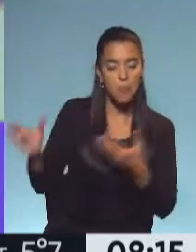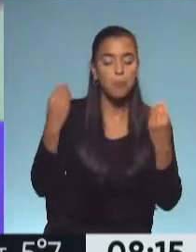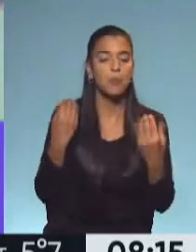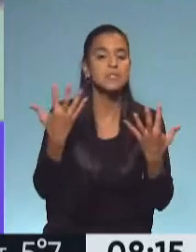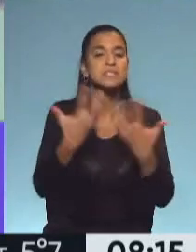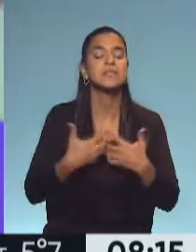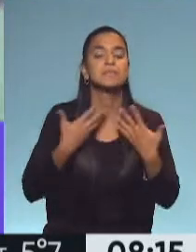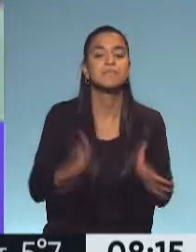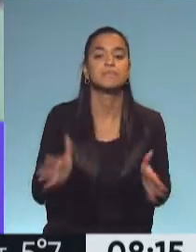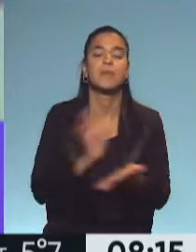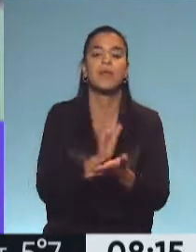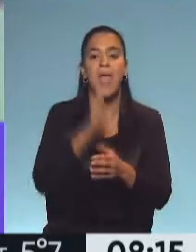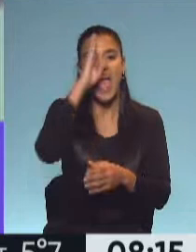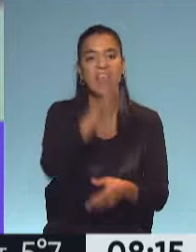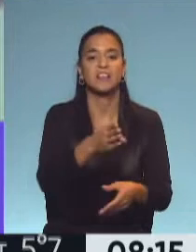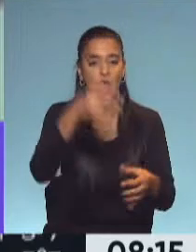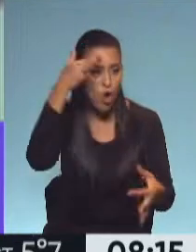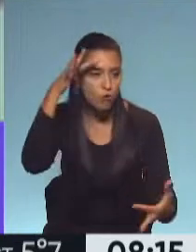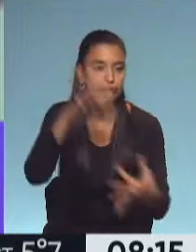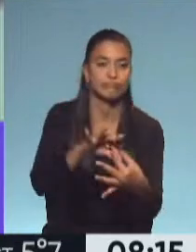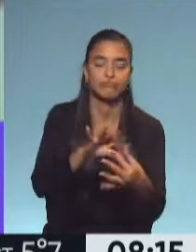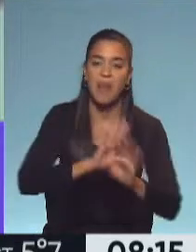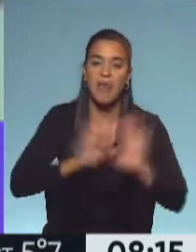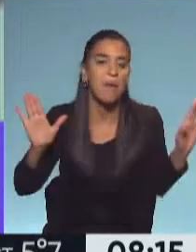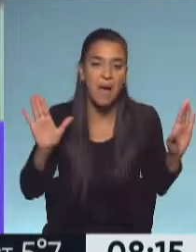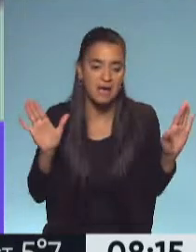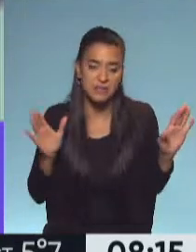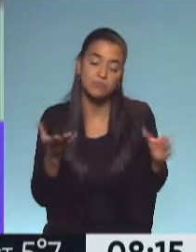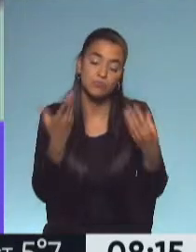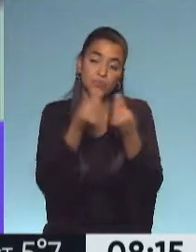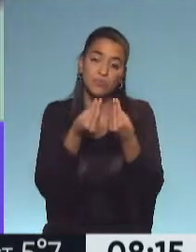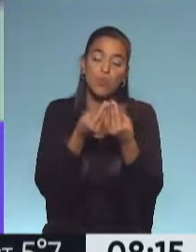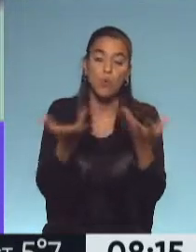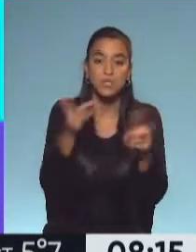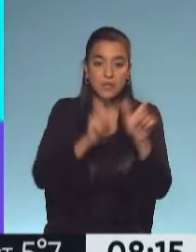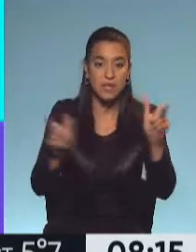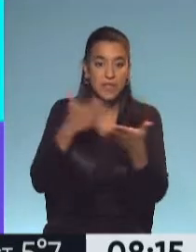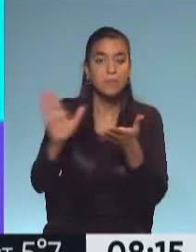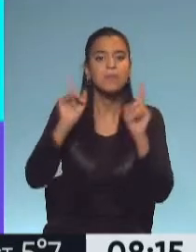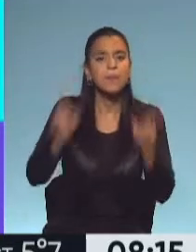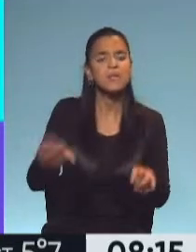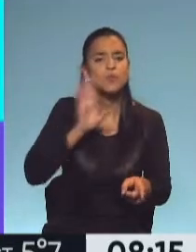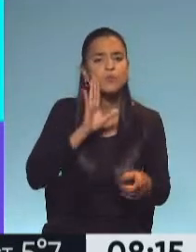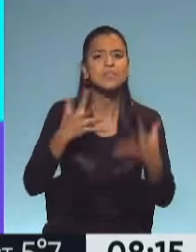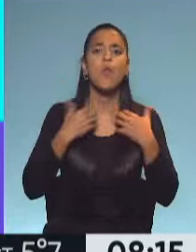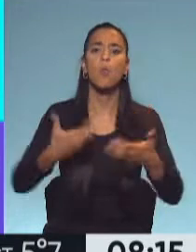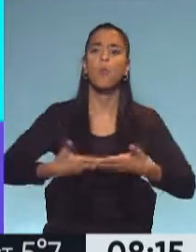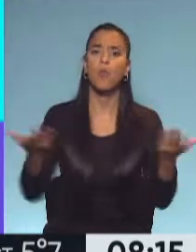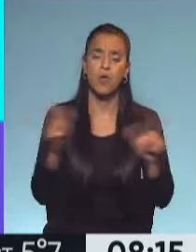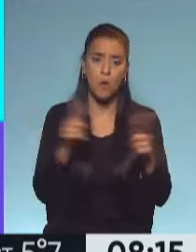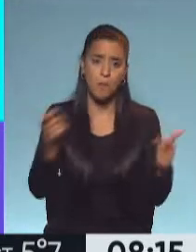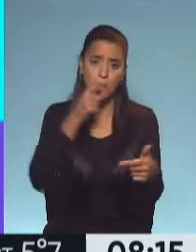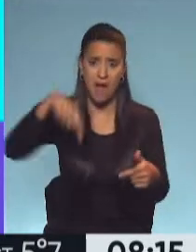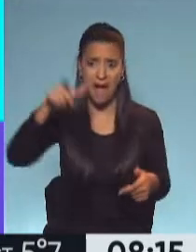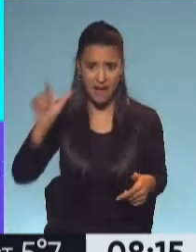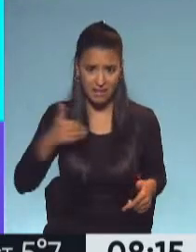todo heteronormativo, está pensado de esa manera y muchas veces son discriminados. Además, porque en Estados Unidos no hay una salud pública como existe, por ejemplo, en